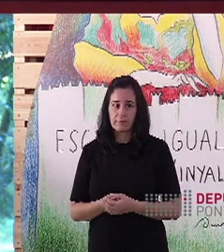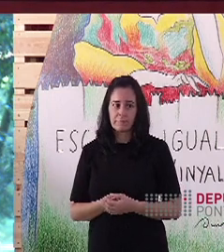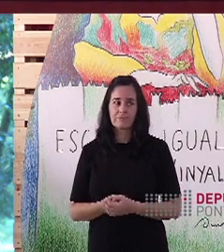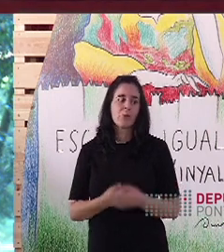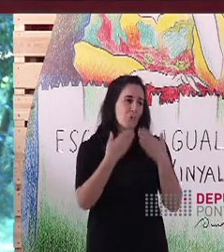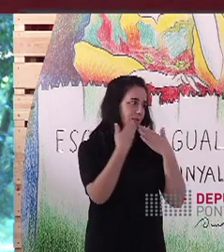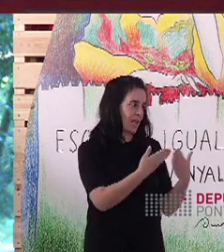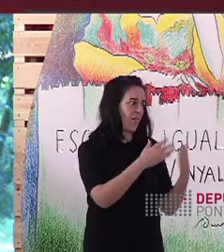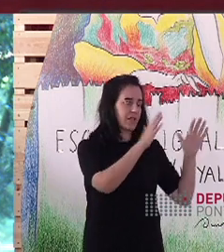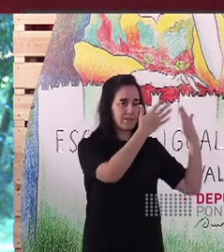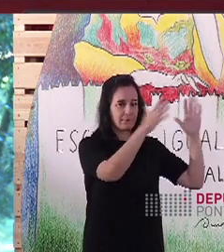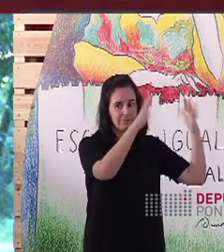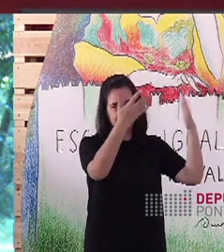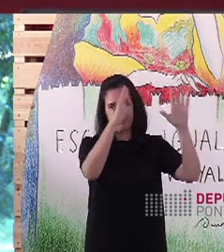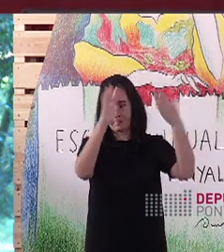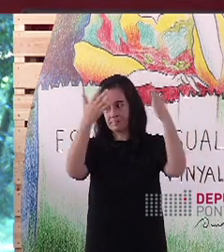Gracias.